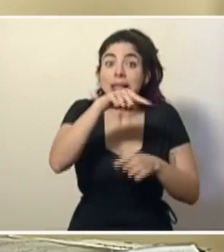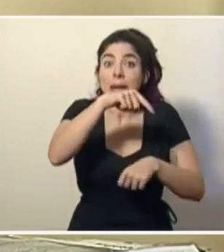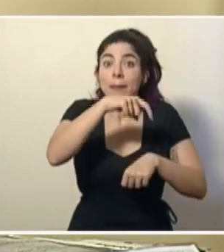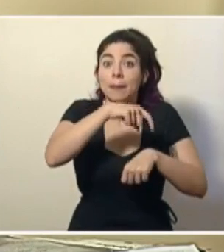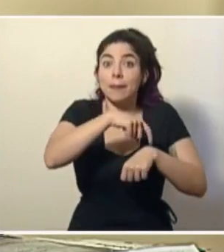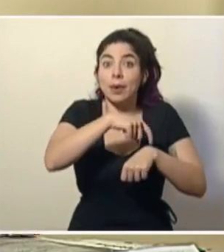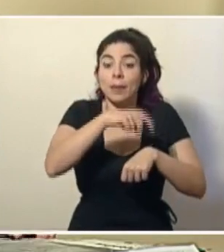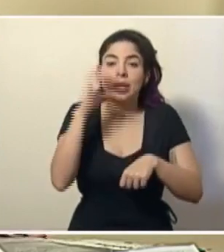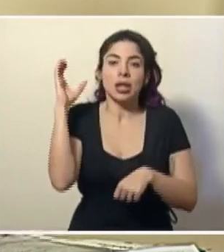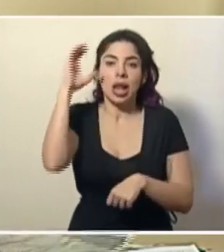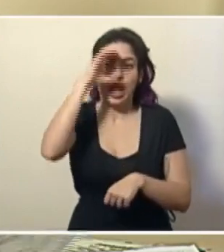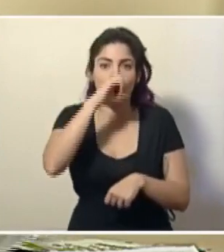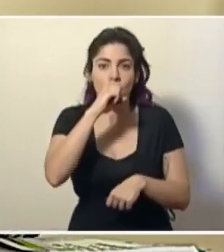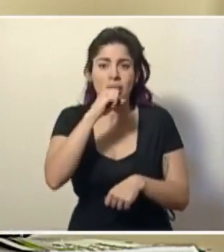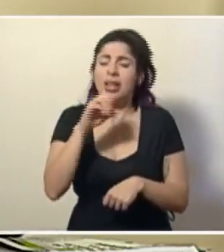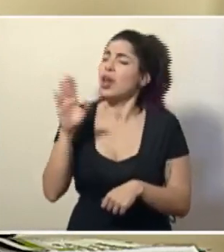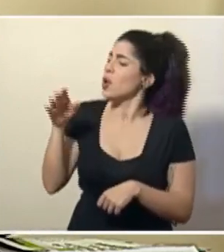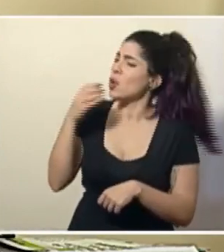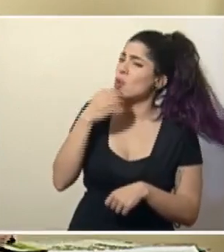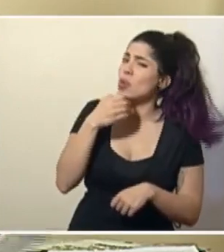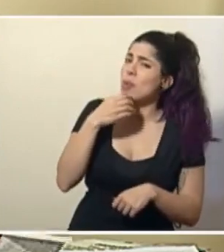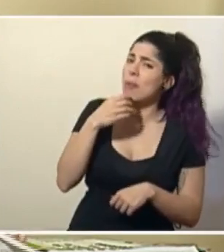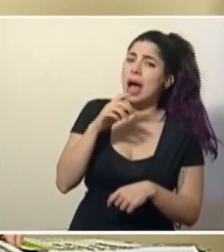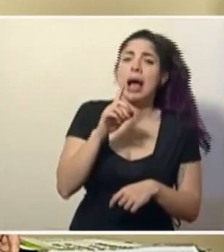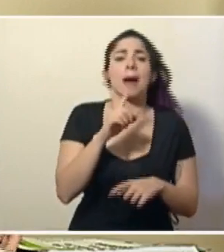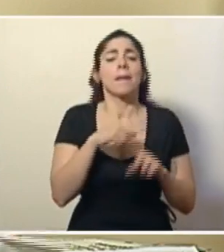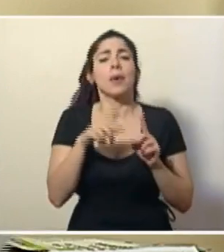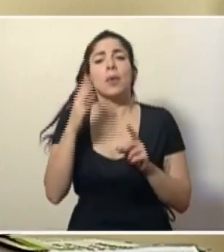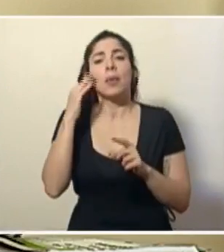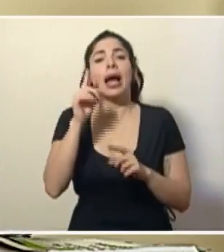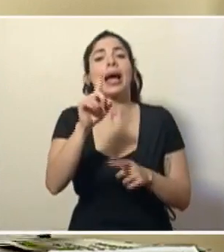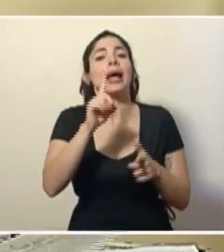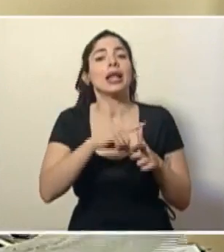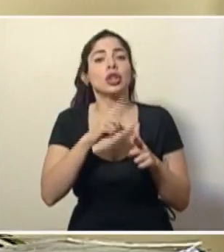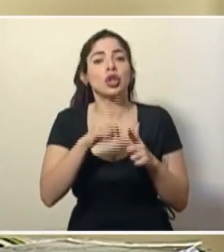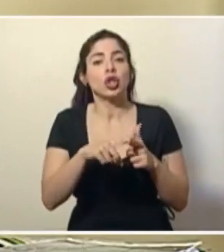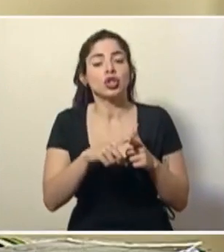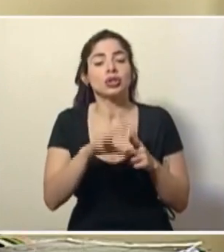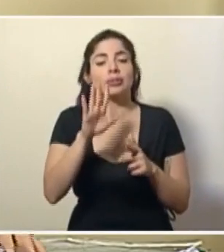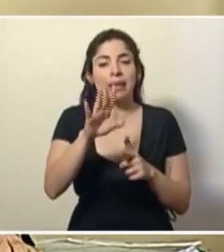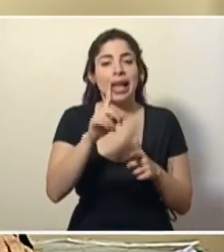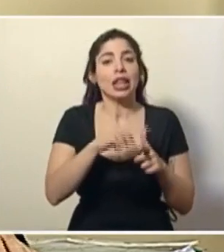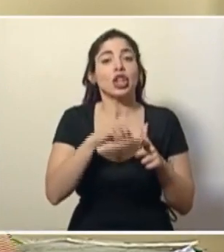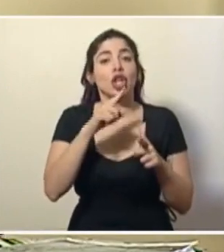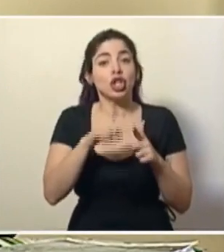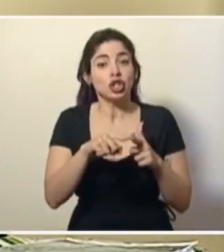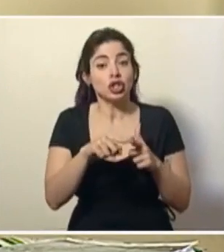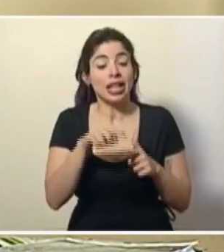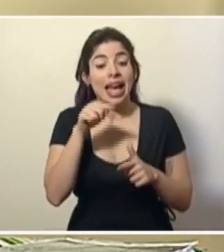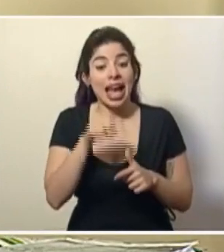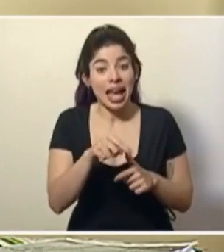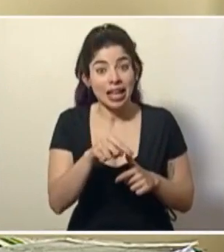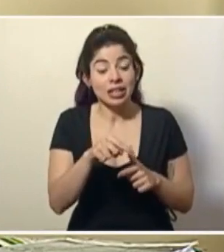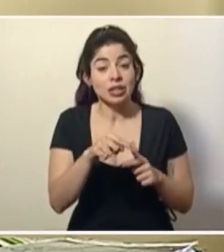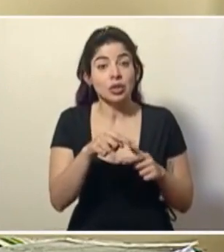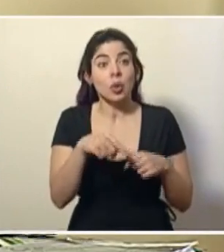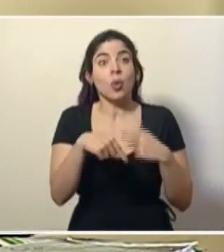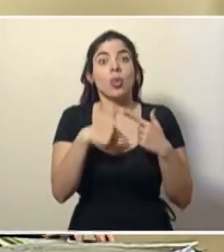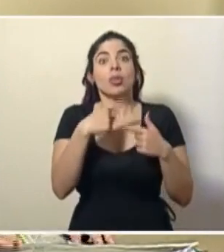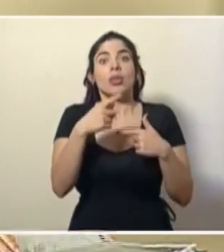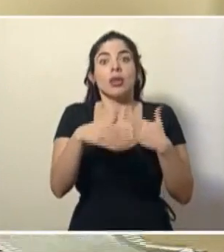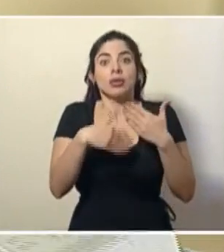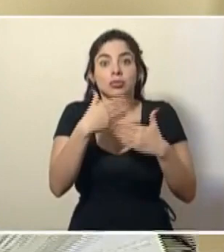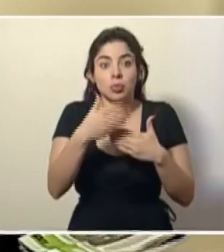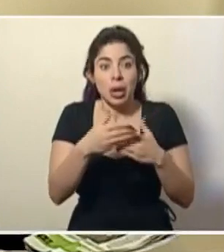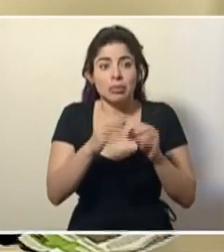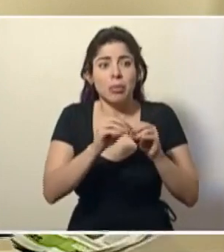se dan cuenta. Don Román, ¿y por qué usted no indicó esos detalles el día 13 de julio? Y entonces de eso desencadena una